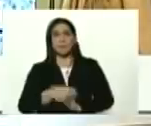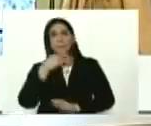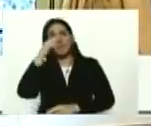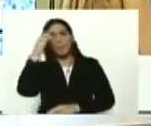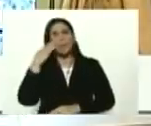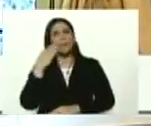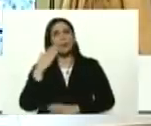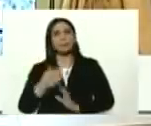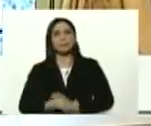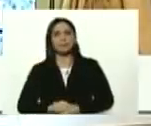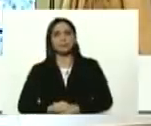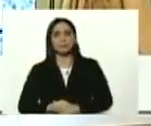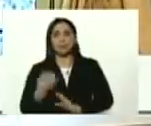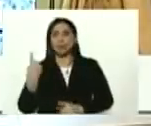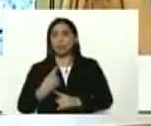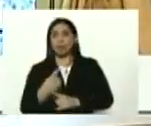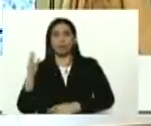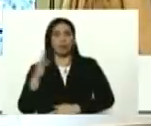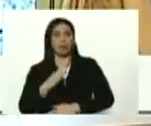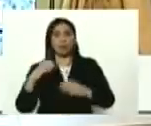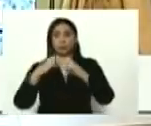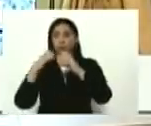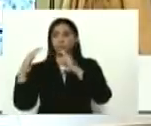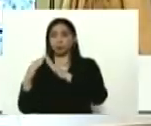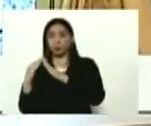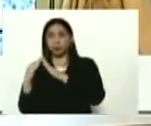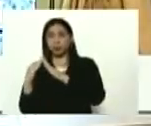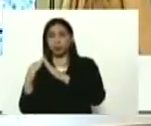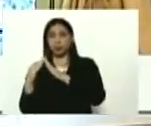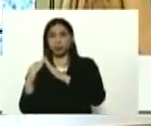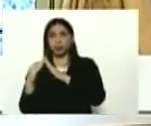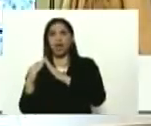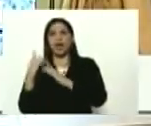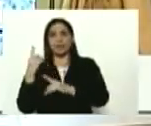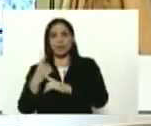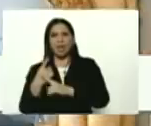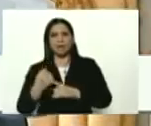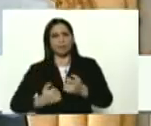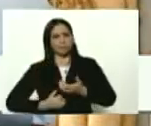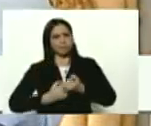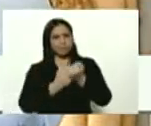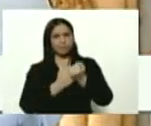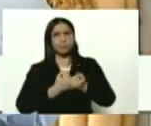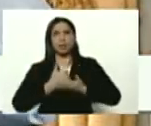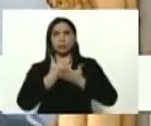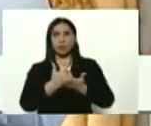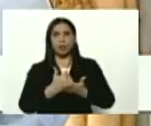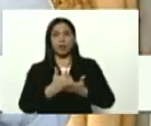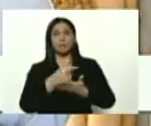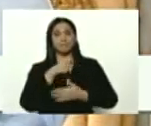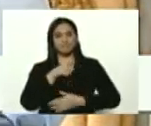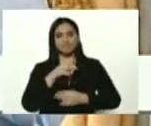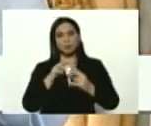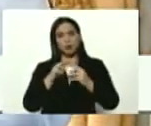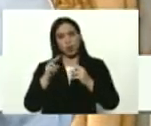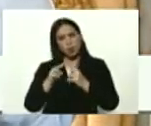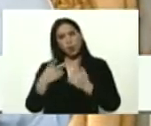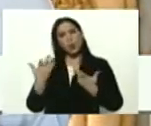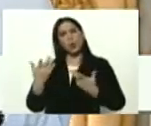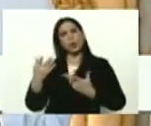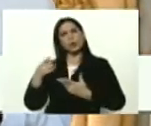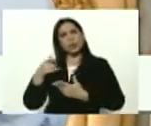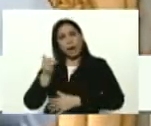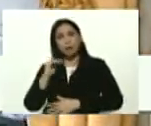madre? Tiene que venir Hogares de la Patria a poner la mano, a ayudar. Los vecinos que se conocen, que hay la confianza, que conocen